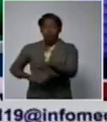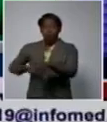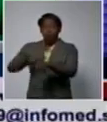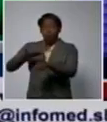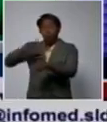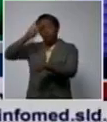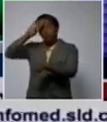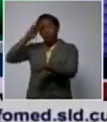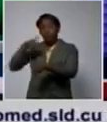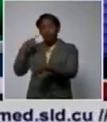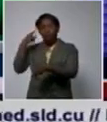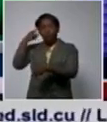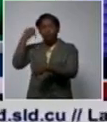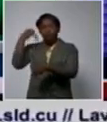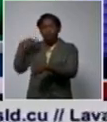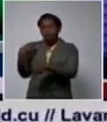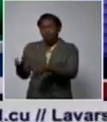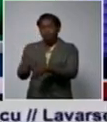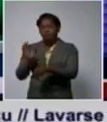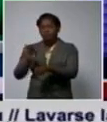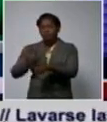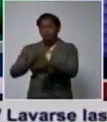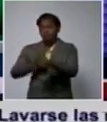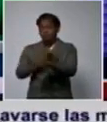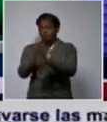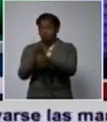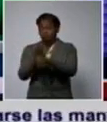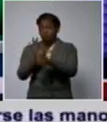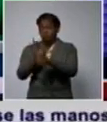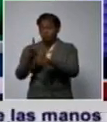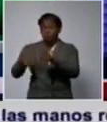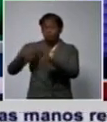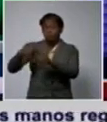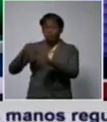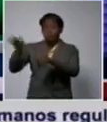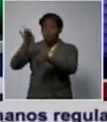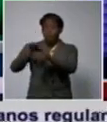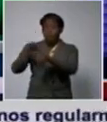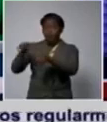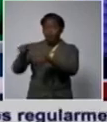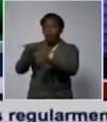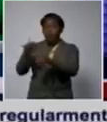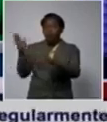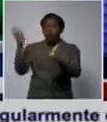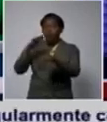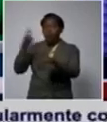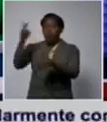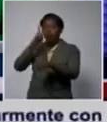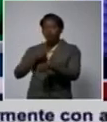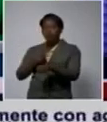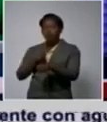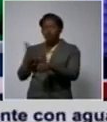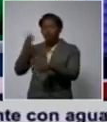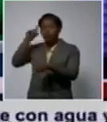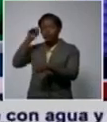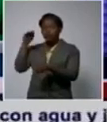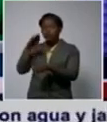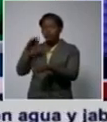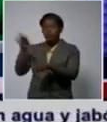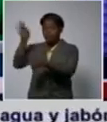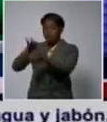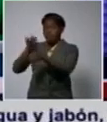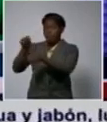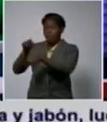que cuando no tiene la observación inmediata de un personal de salud ingresado y que en